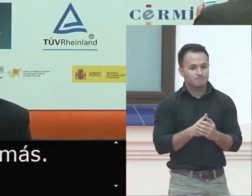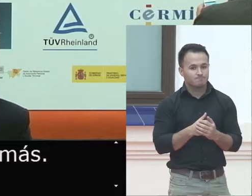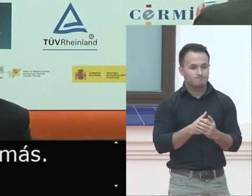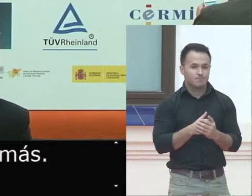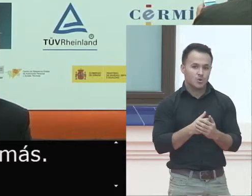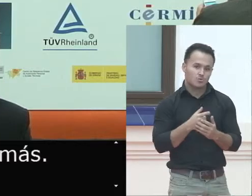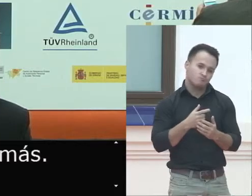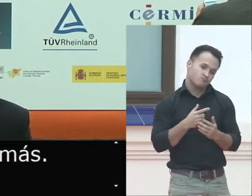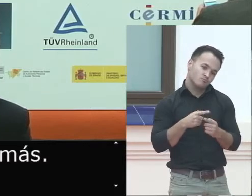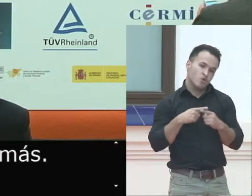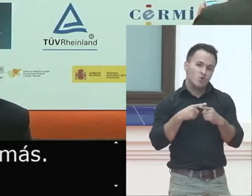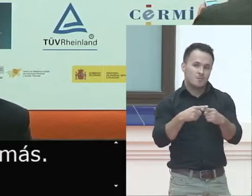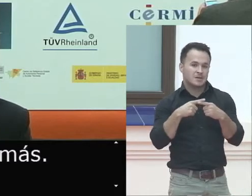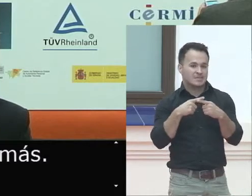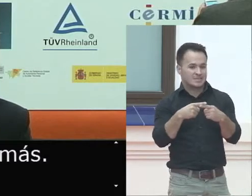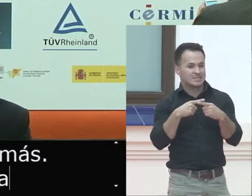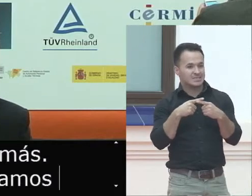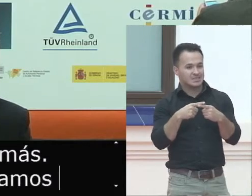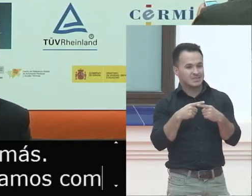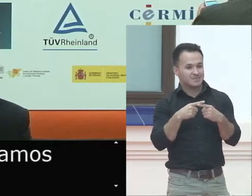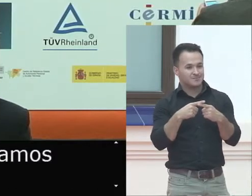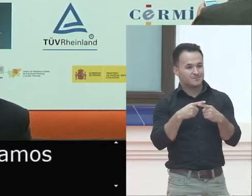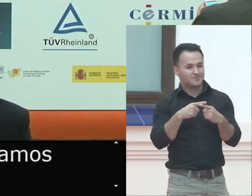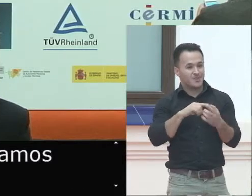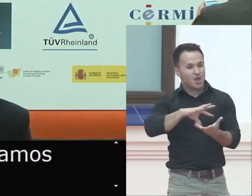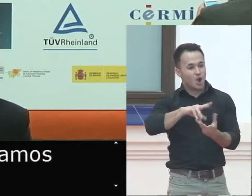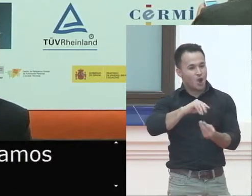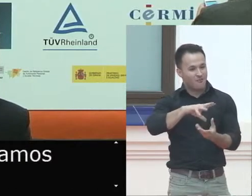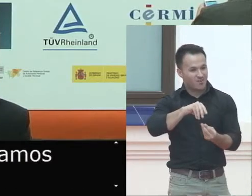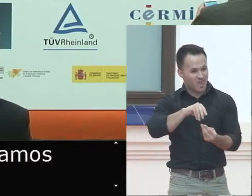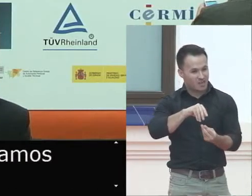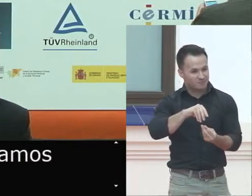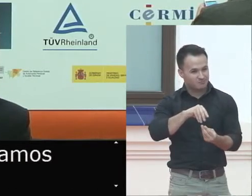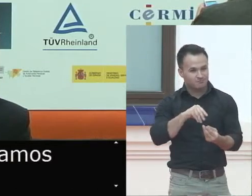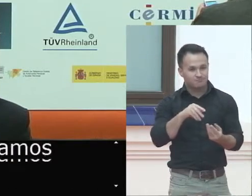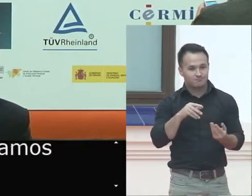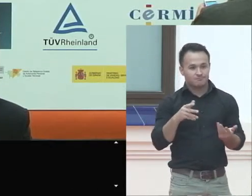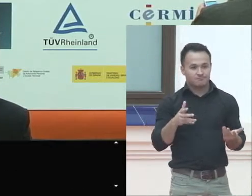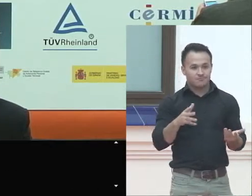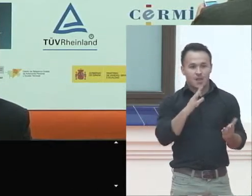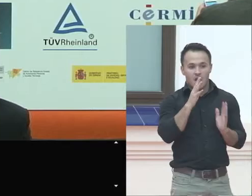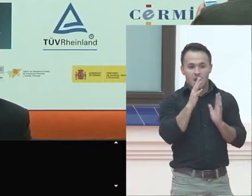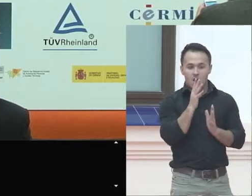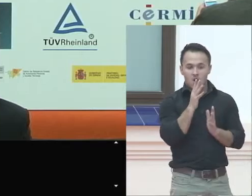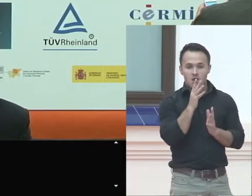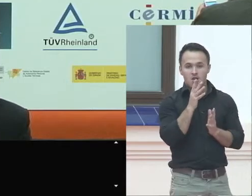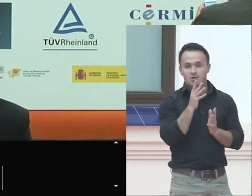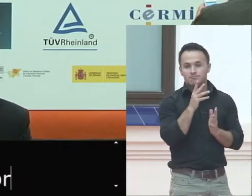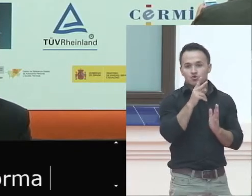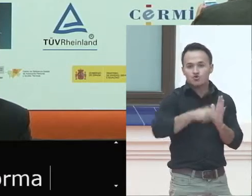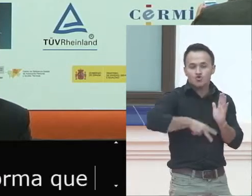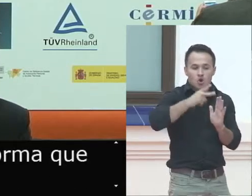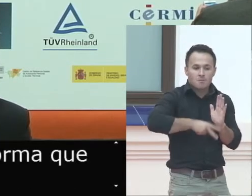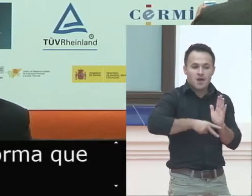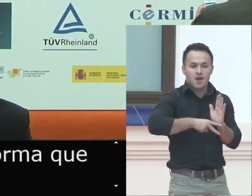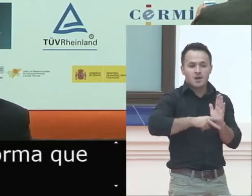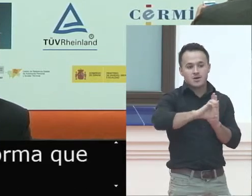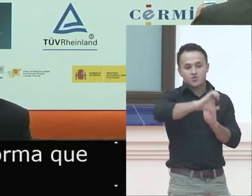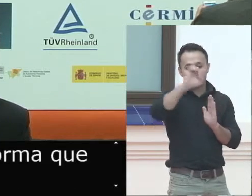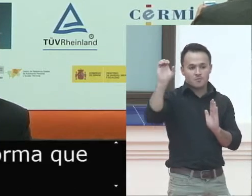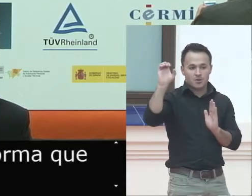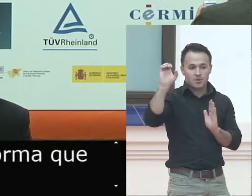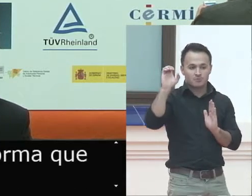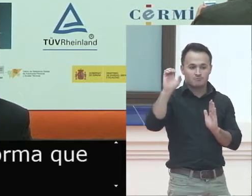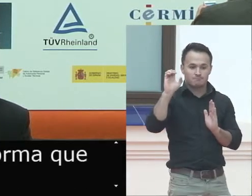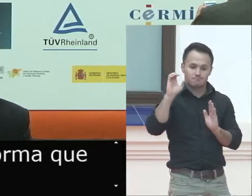pudiéramos compartir lo que es la geografía. Es decir, estamos hablando de una norma que es de carácter y de ámbito europeo para regular